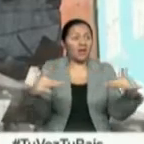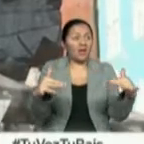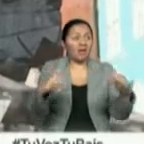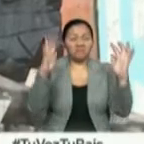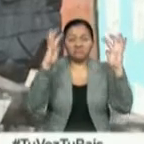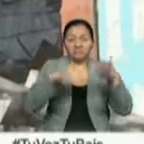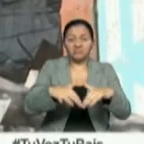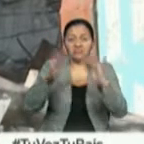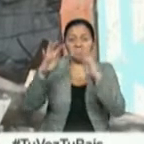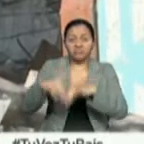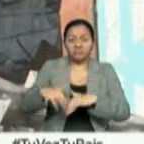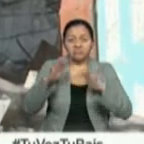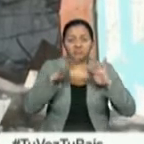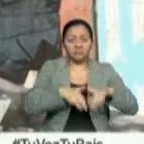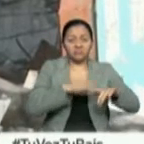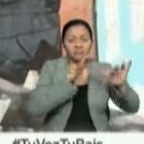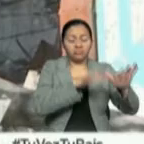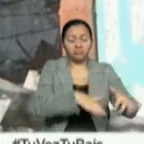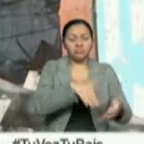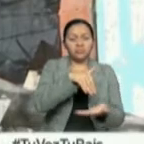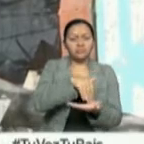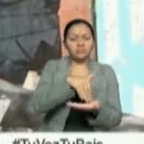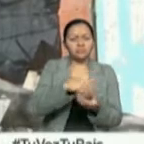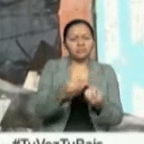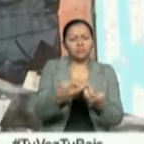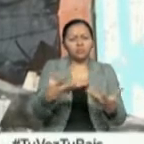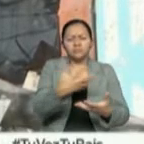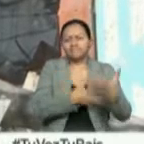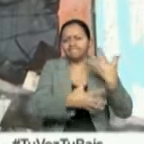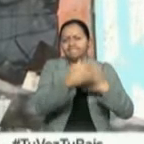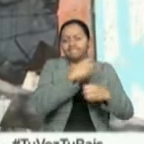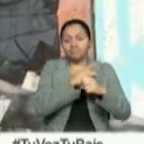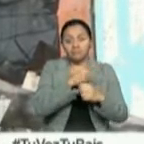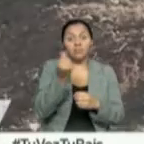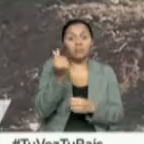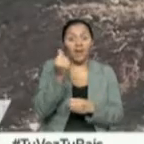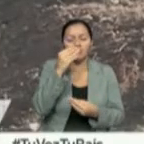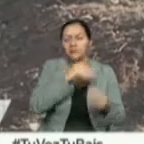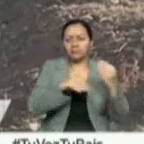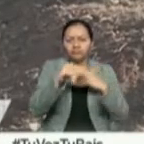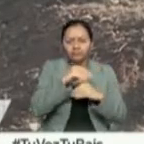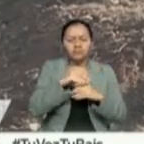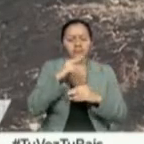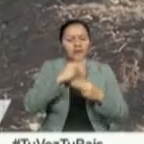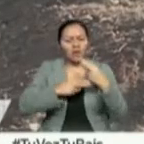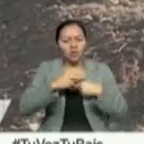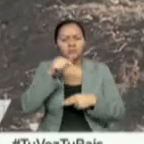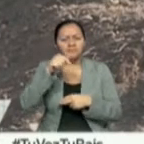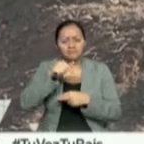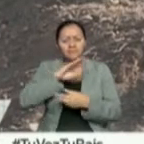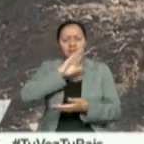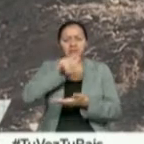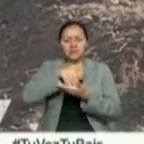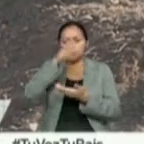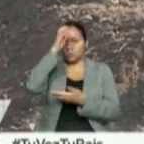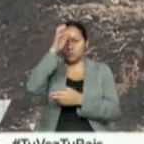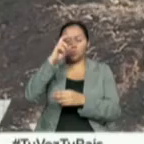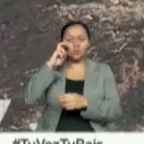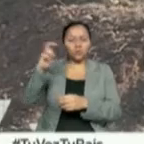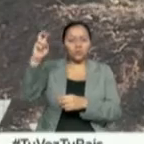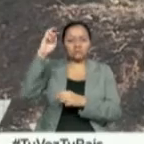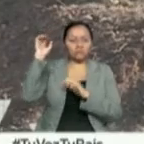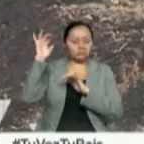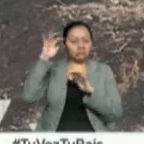la metrópoli al norte de siria fue durante siglos la capital económica del país y un centro cultural que atrae a turistas de todo el mundo